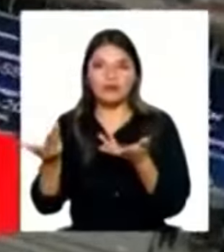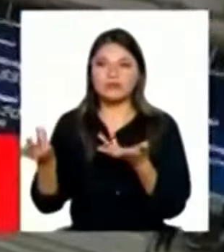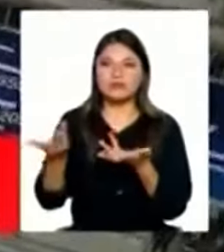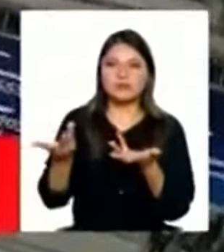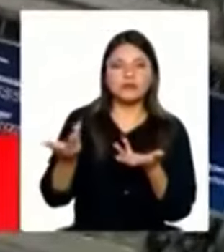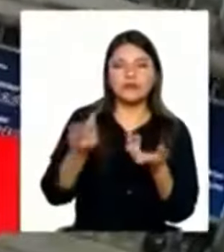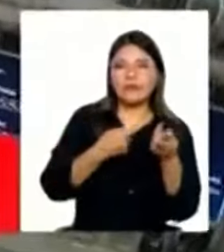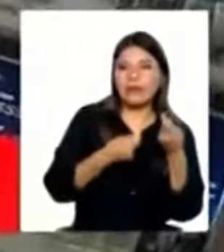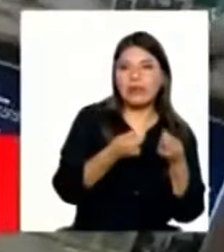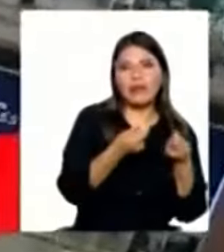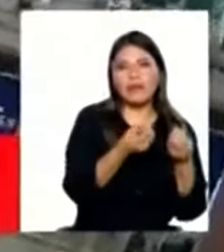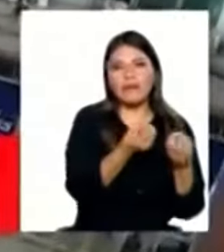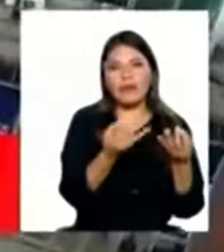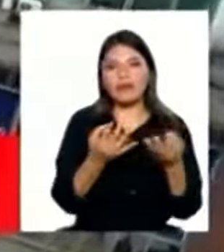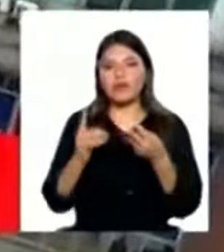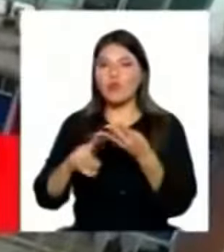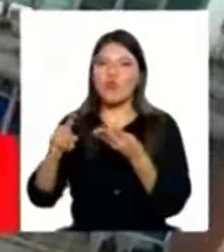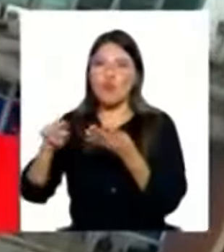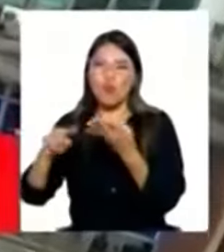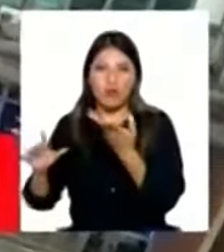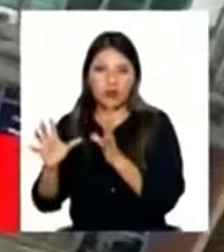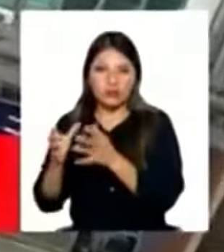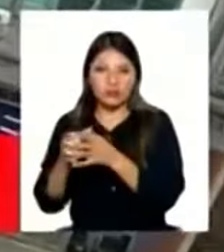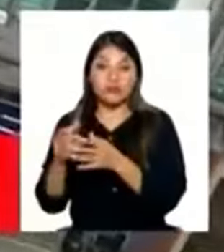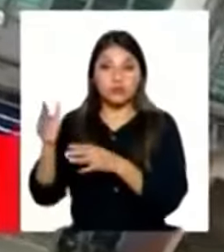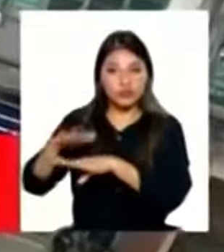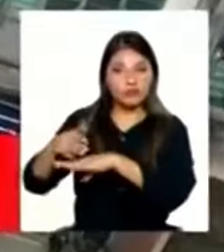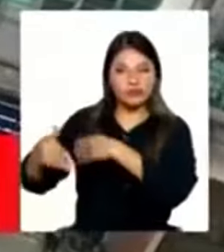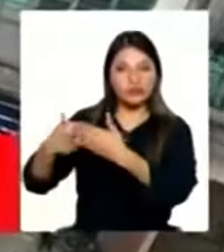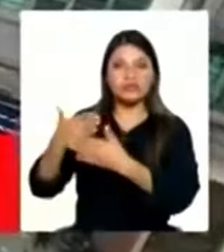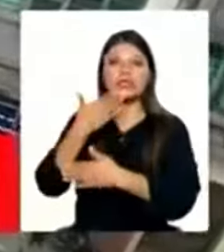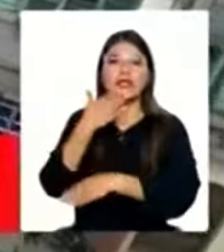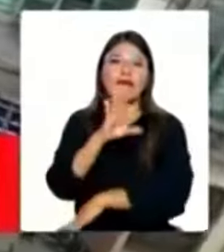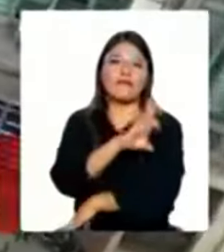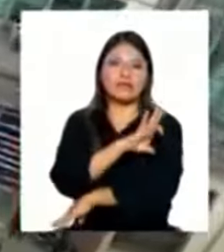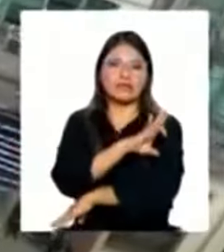reprogramación de la diligencia dependerá de la parte administrativa de la Fiscalía de la Nación.